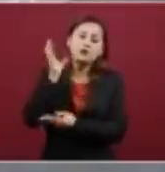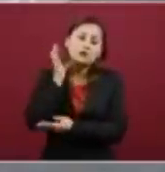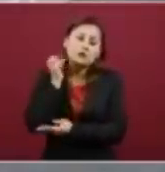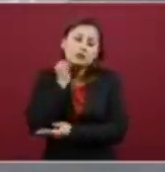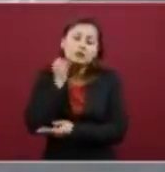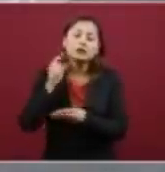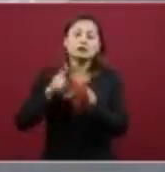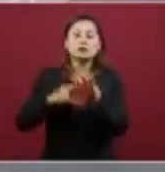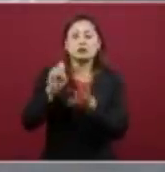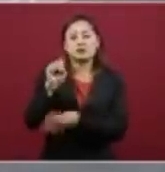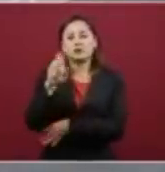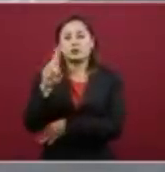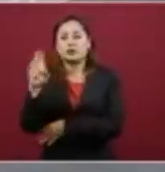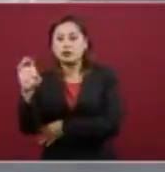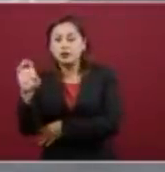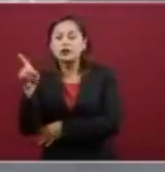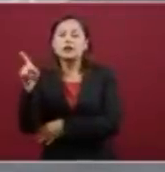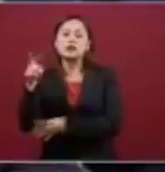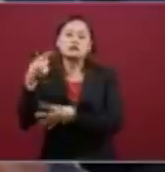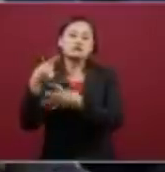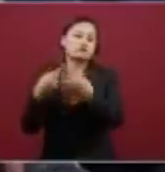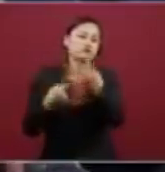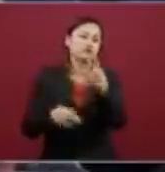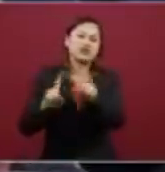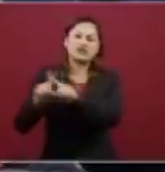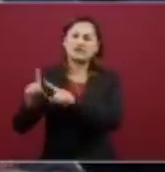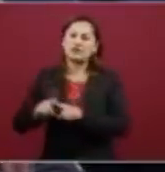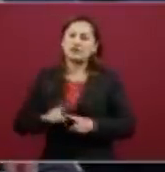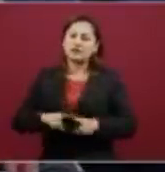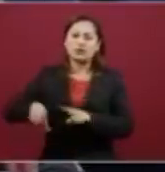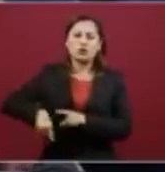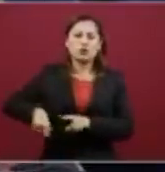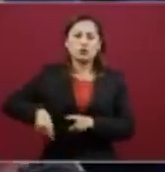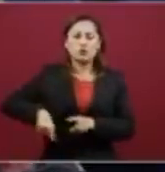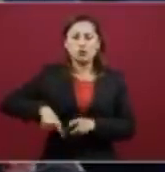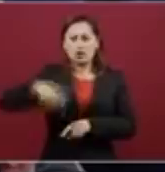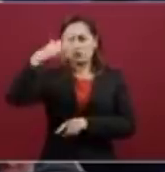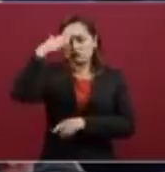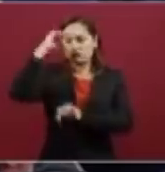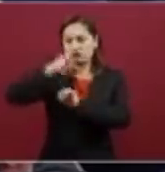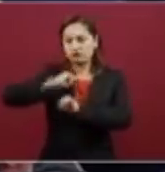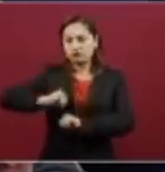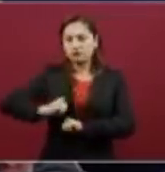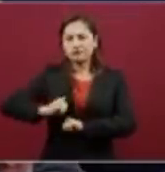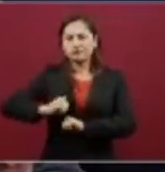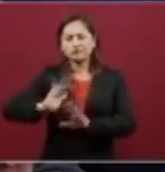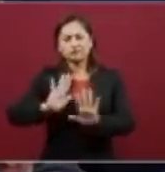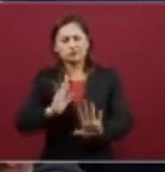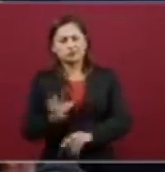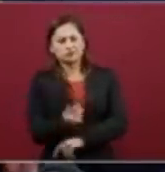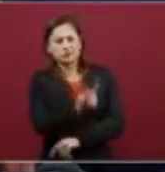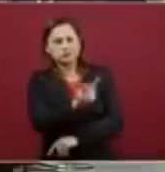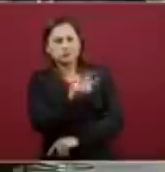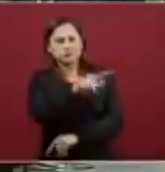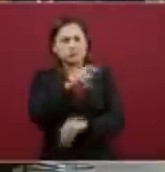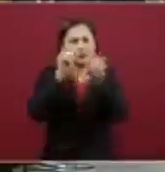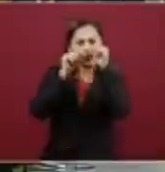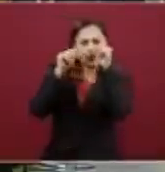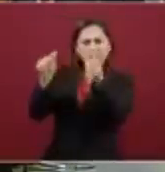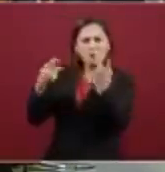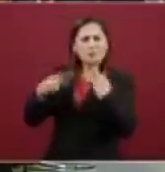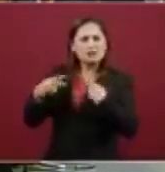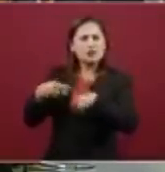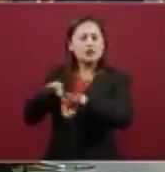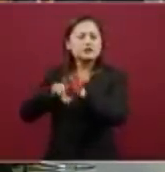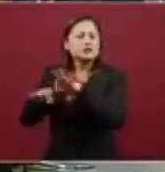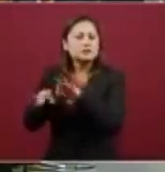Relaciones Exteriores y diferentes dependencias. ¿Qué va a hacer su gobierno? ¿Cuál es su compromiso con la clase trabajadora de este país?